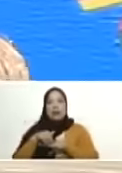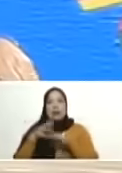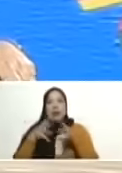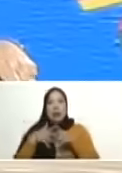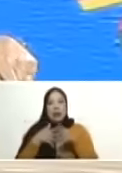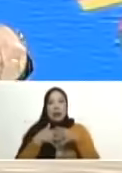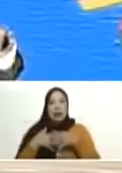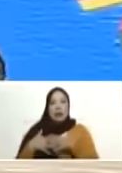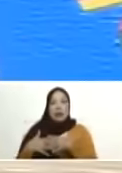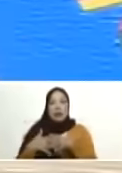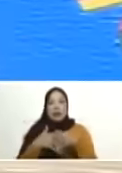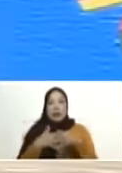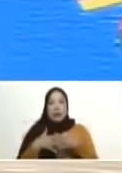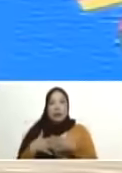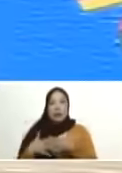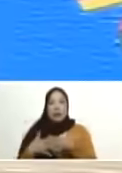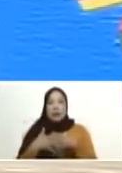estadounidenses.